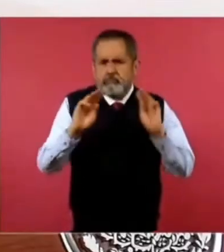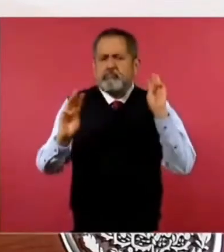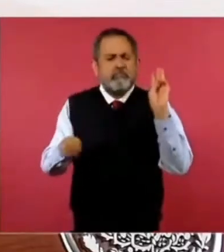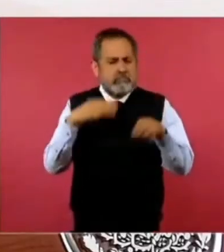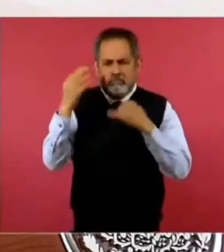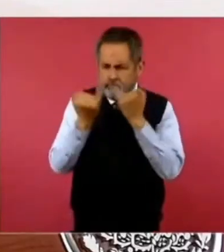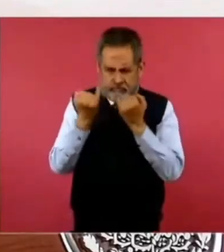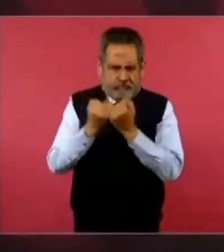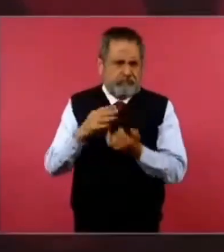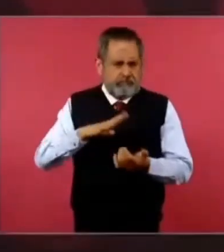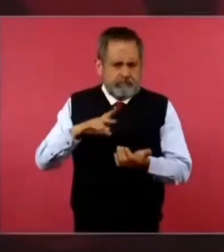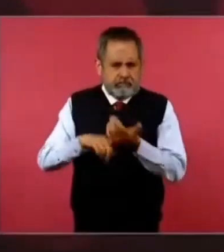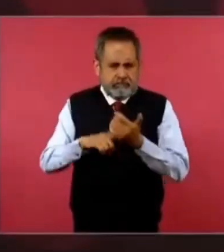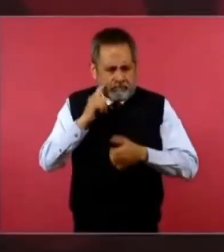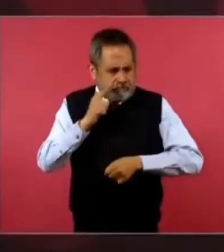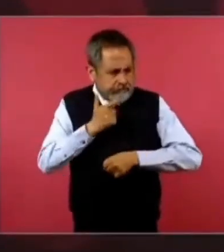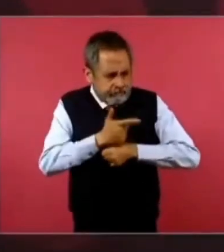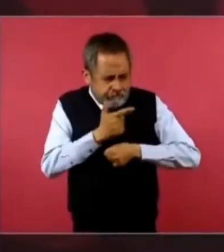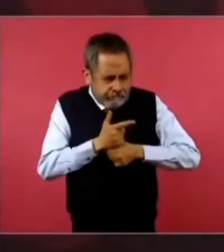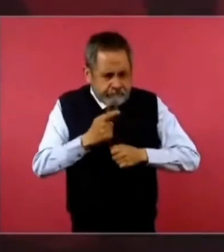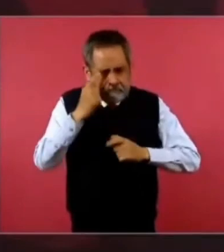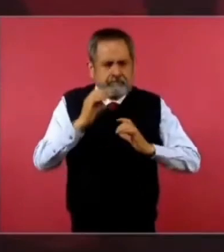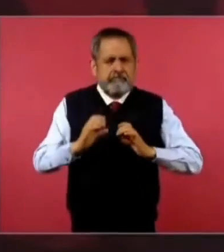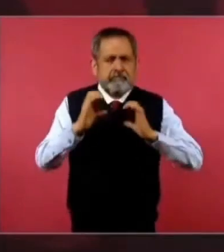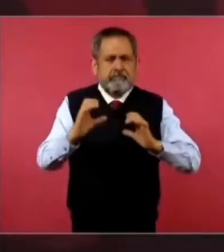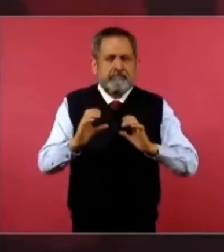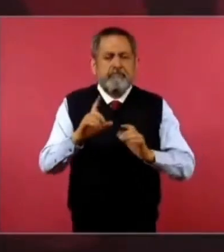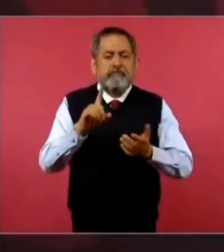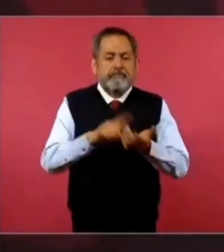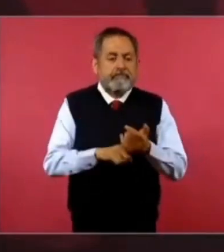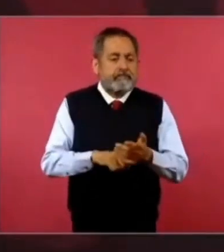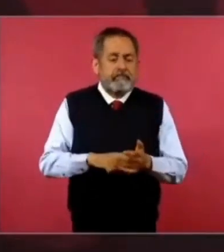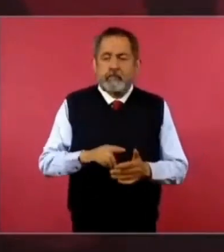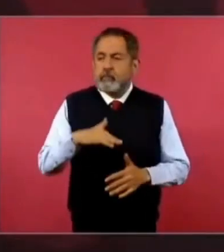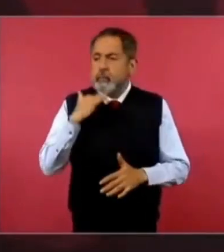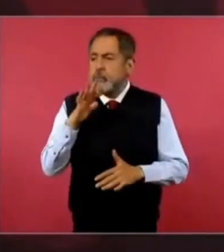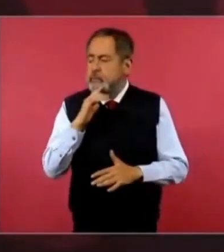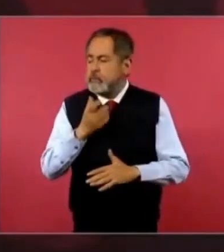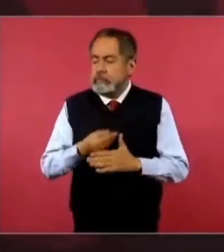para cuidar lo relacionado con el lavado de dinero.